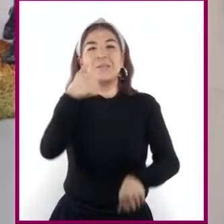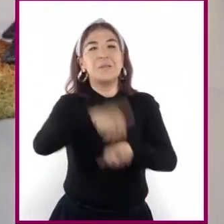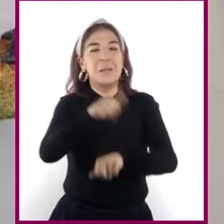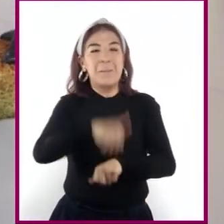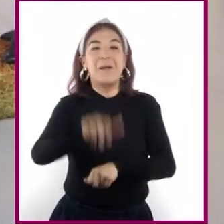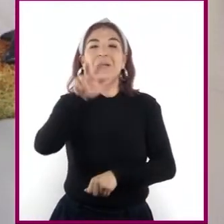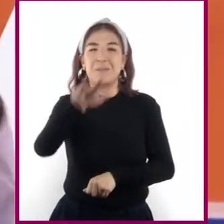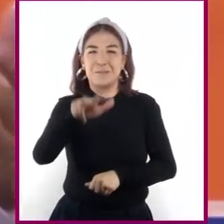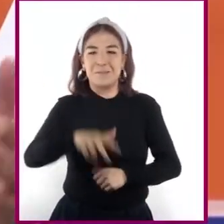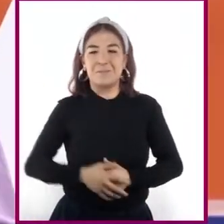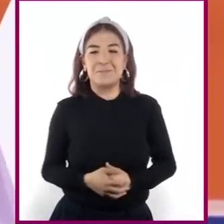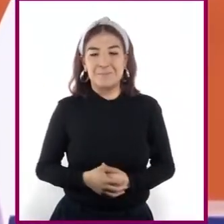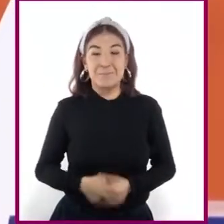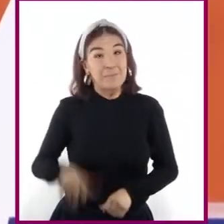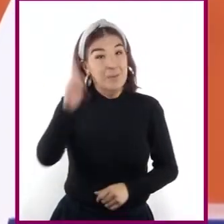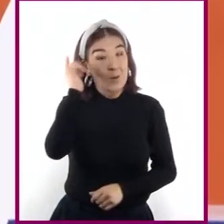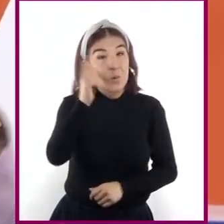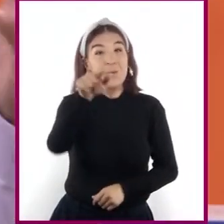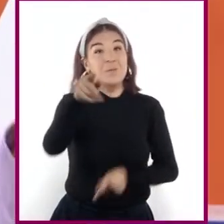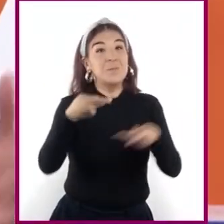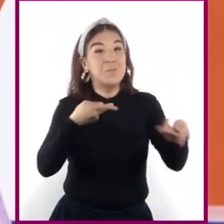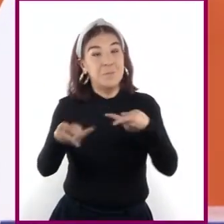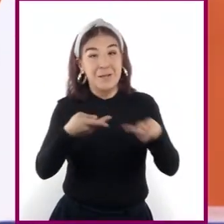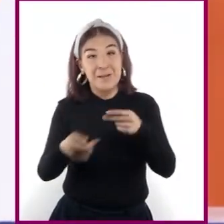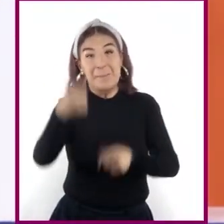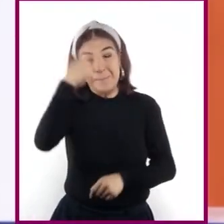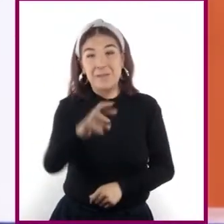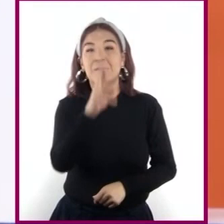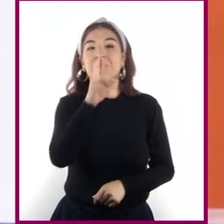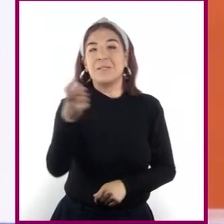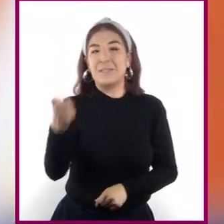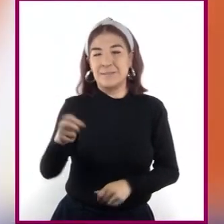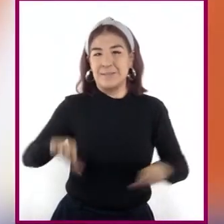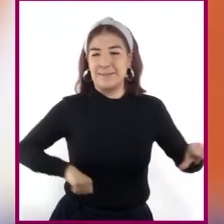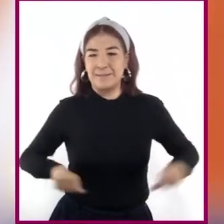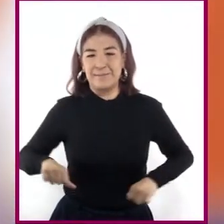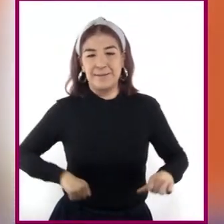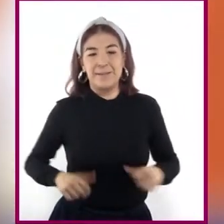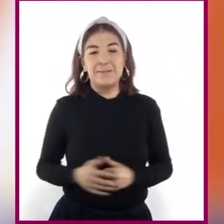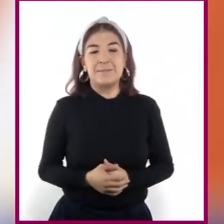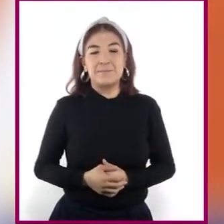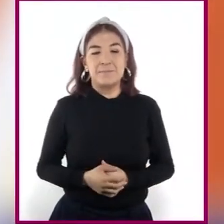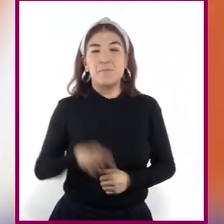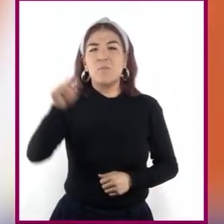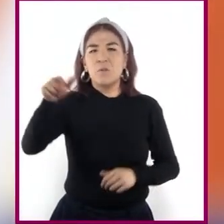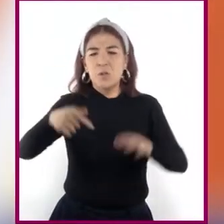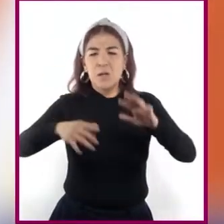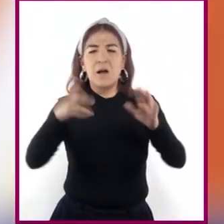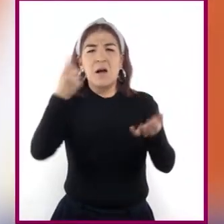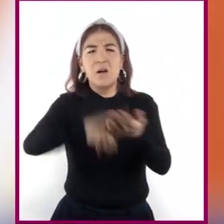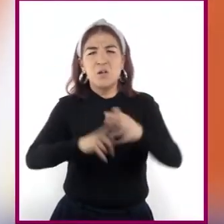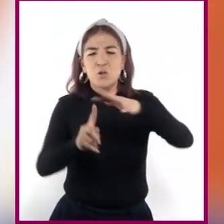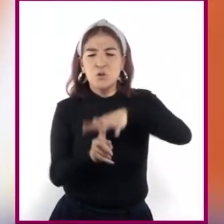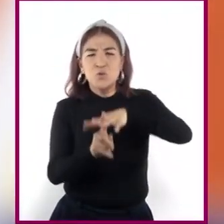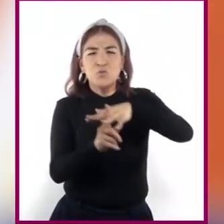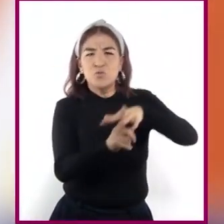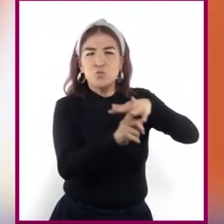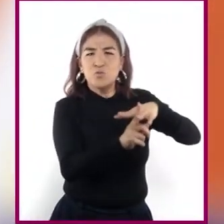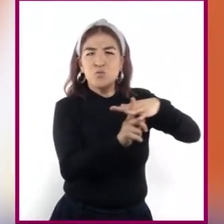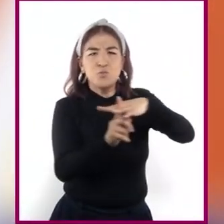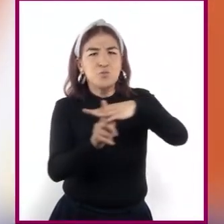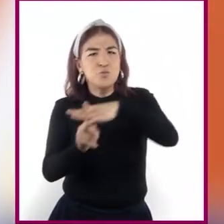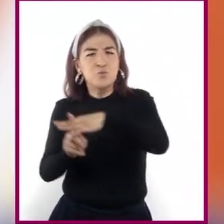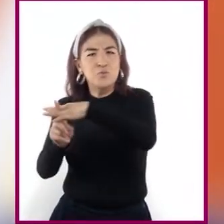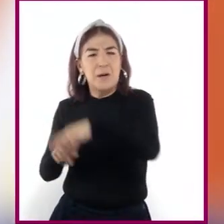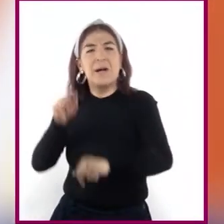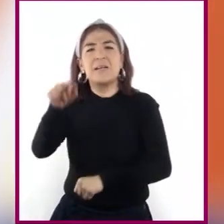18. Espero estén preparados para resolver el siguiente reto. Un submarino sigue una ruta de exploración.